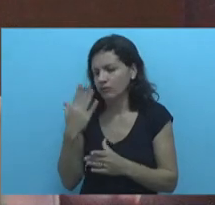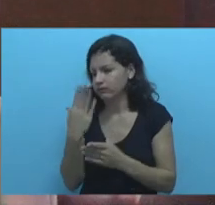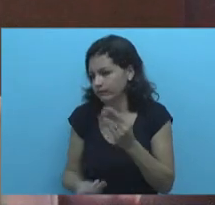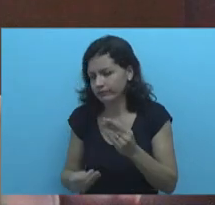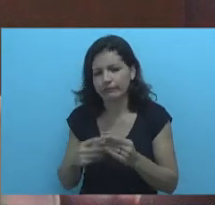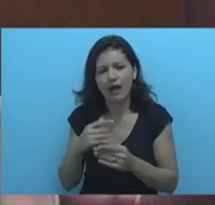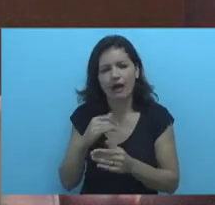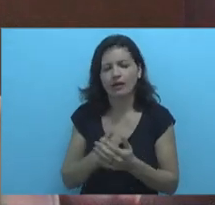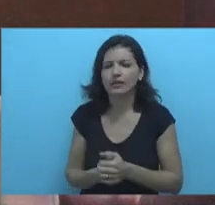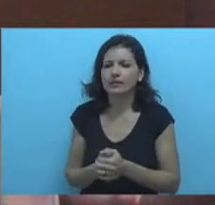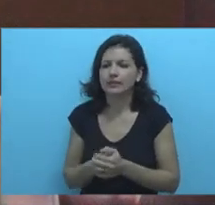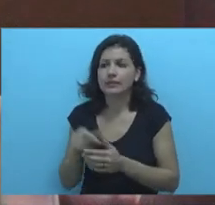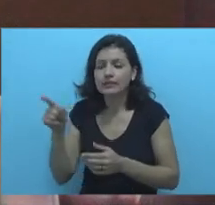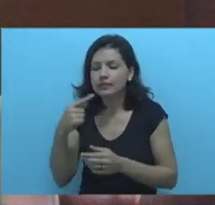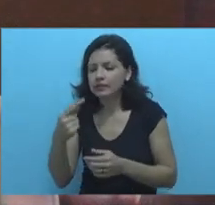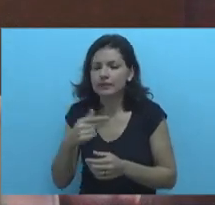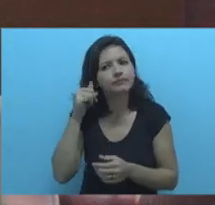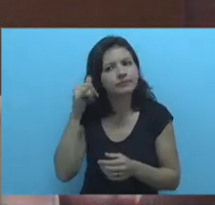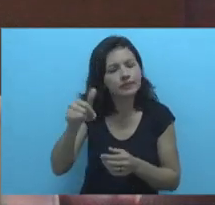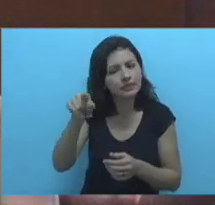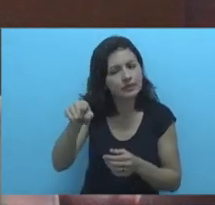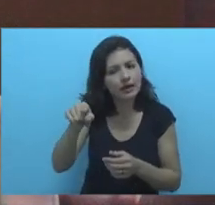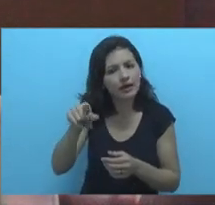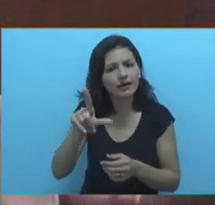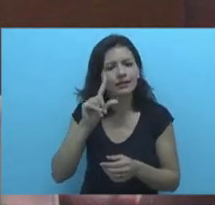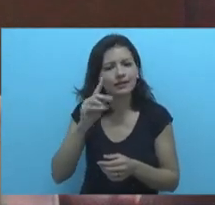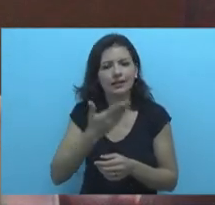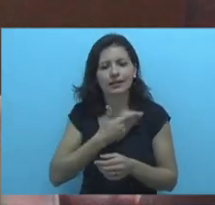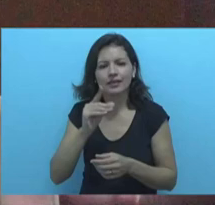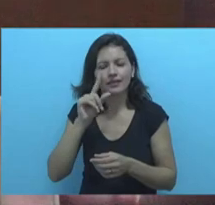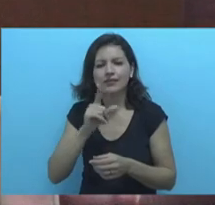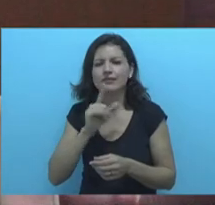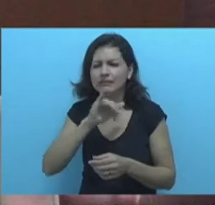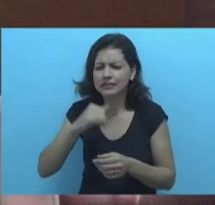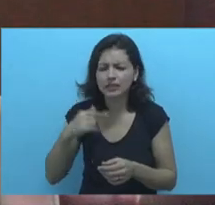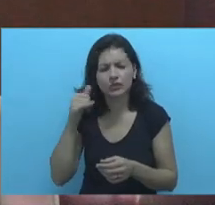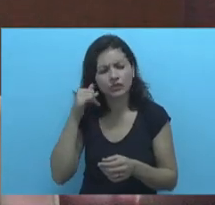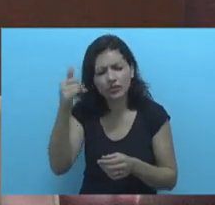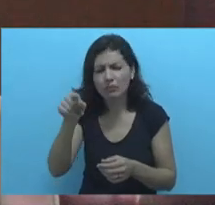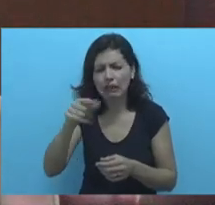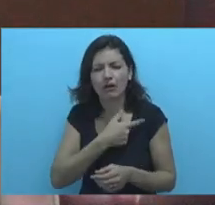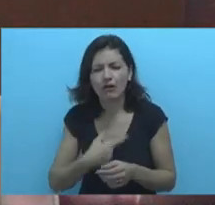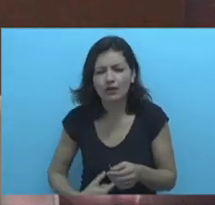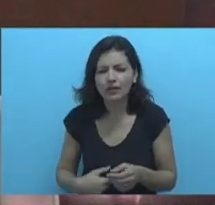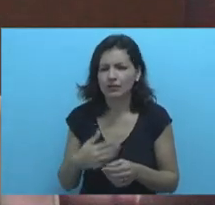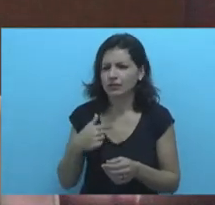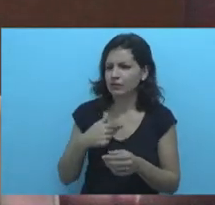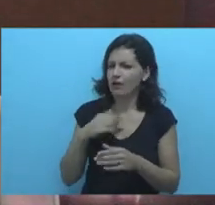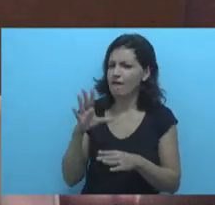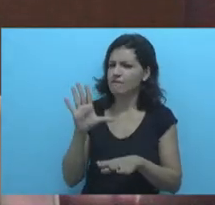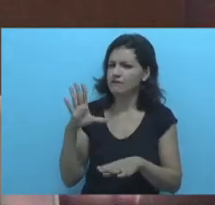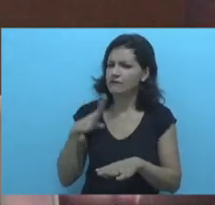Pero háblale, bueno. Lo llamo a Miguel con cierto temor, era el gobernador, yo un irrespetuoso en